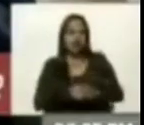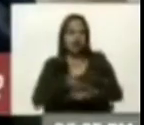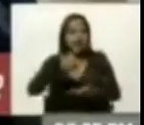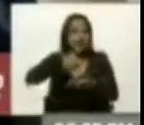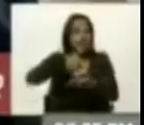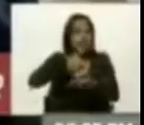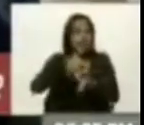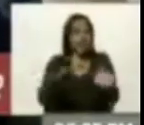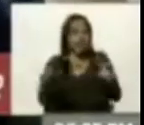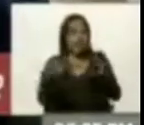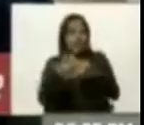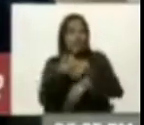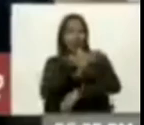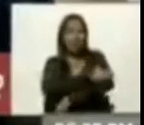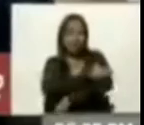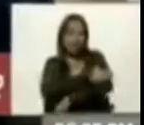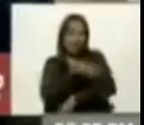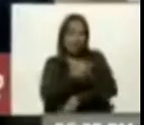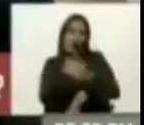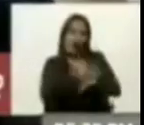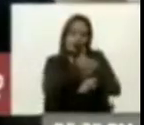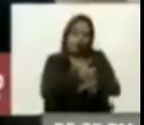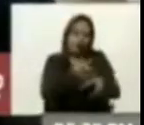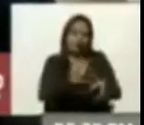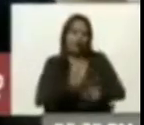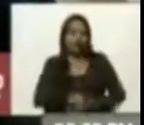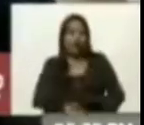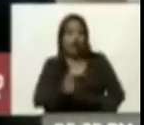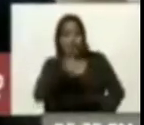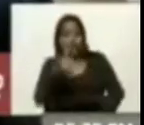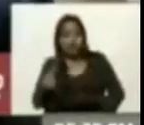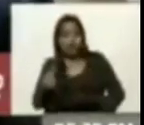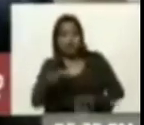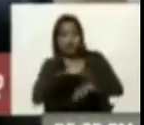de la oposición. La gente percibe incluso que